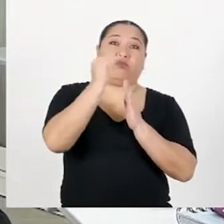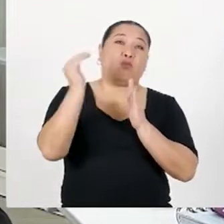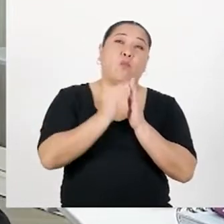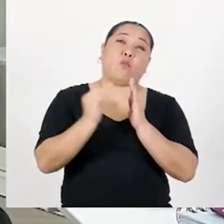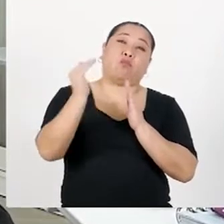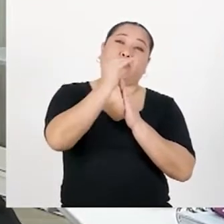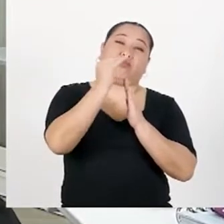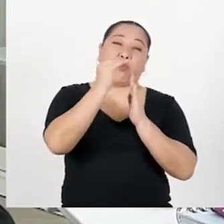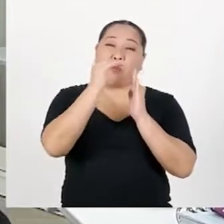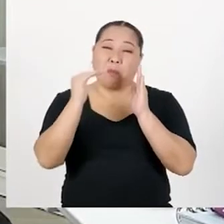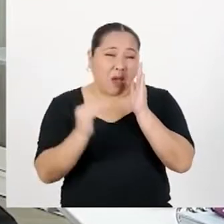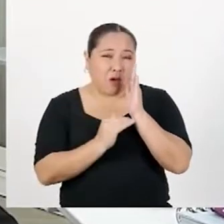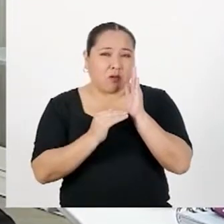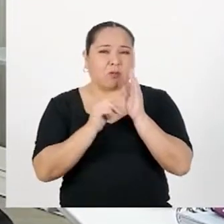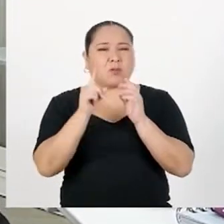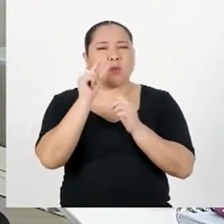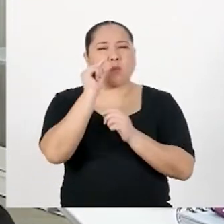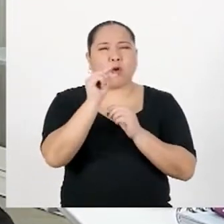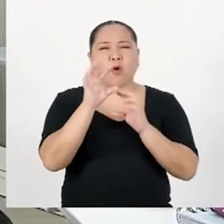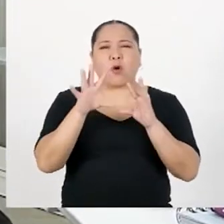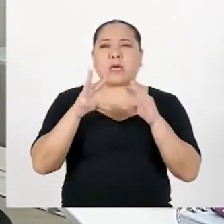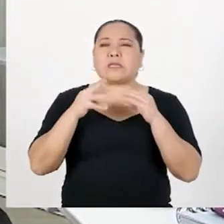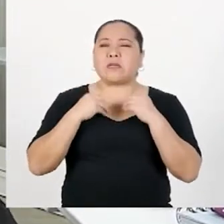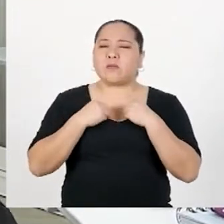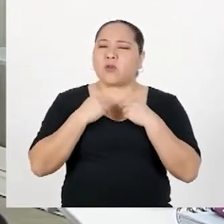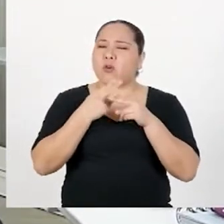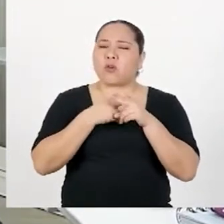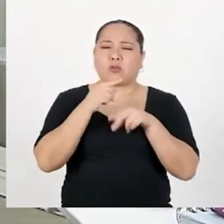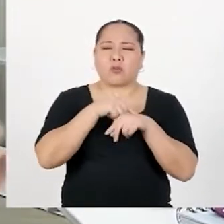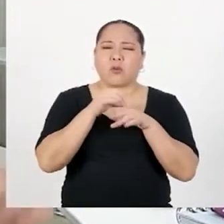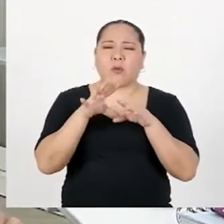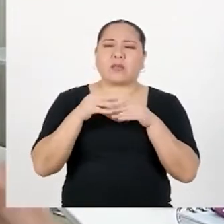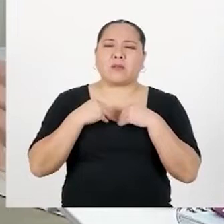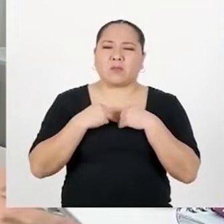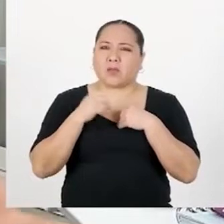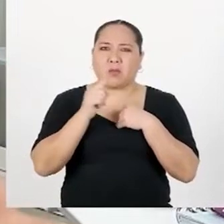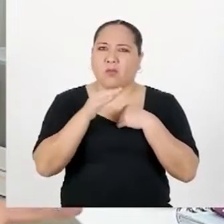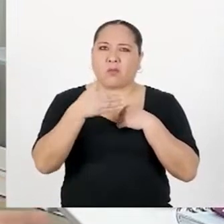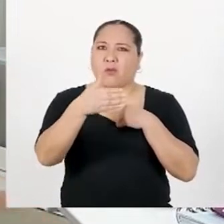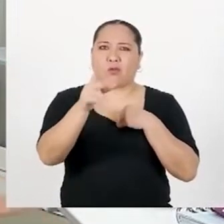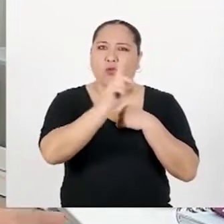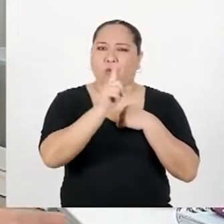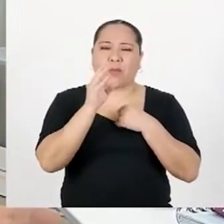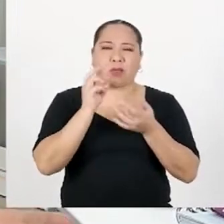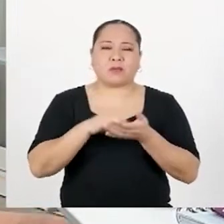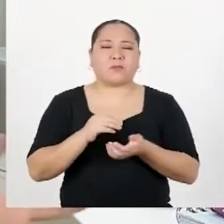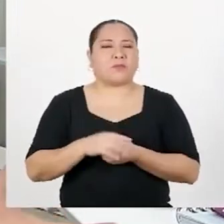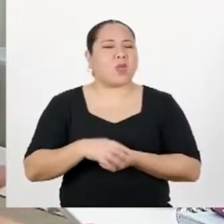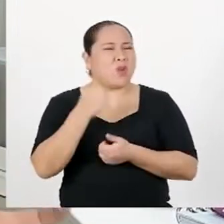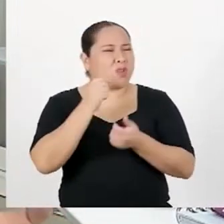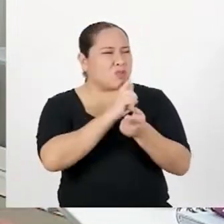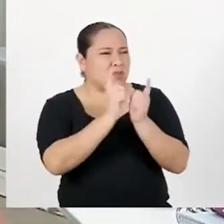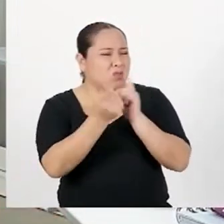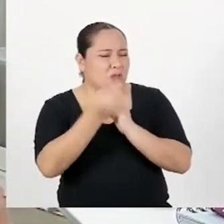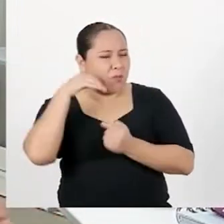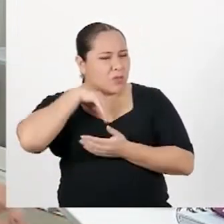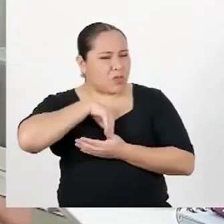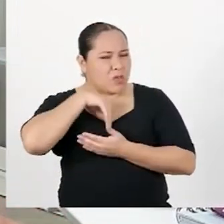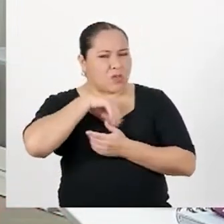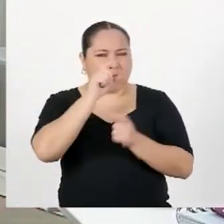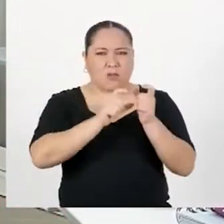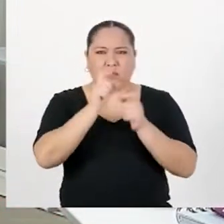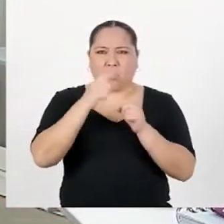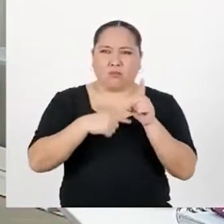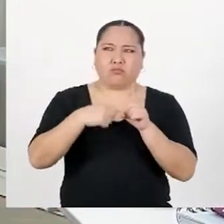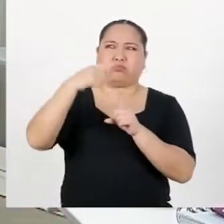ser tolerados, pero por periodos cortos. ¿Y qué tipos de alteraciones puede provocar en el organismo